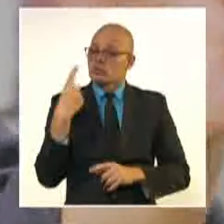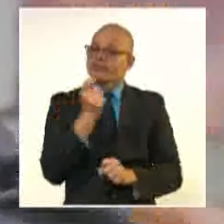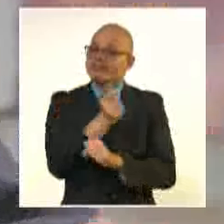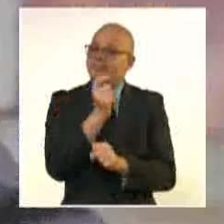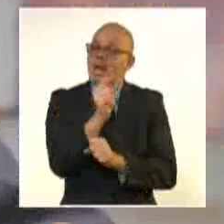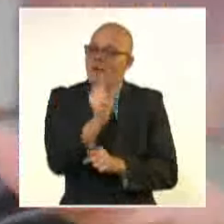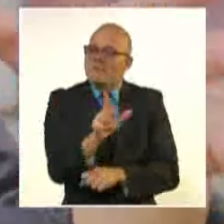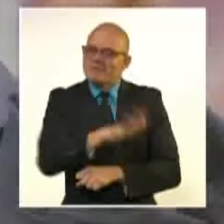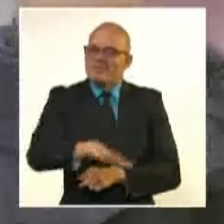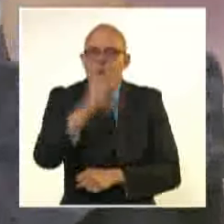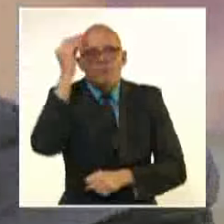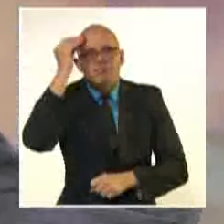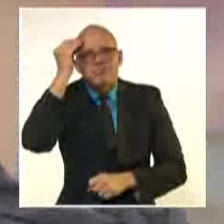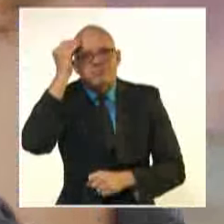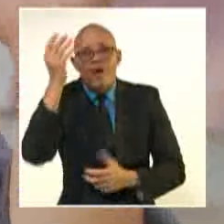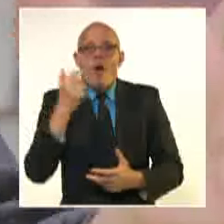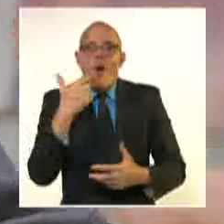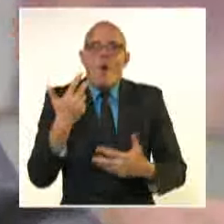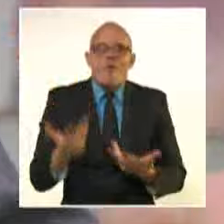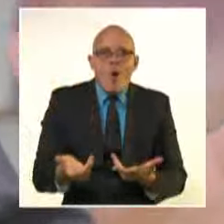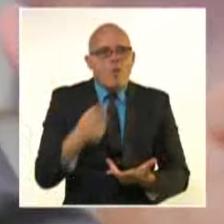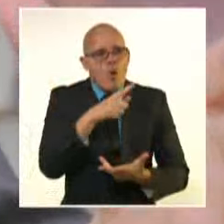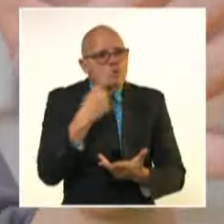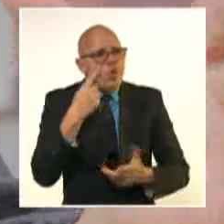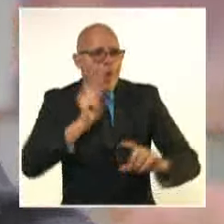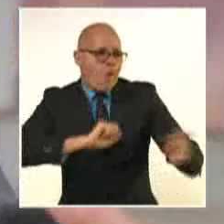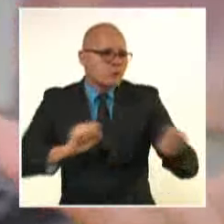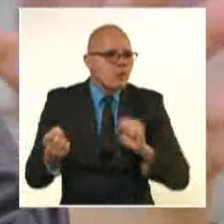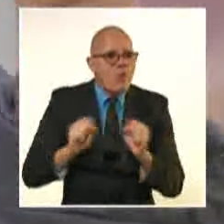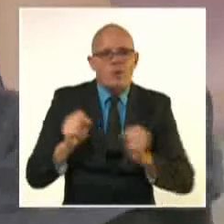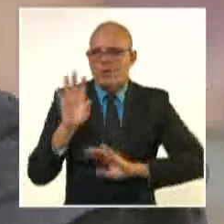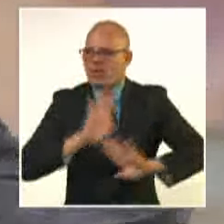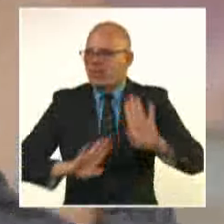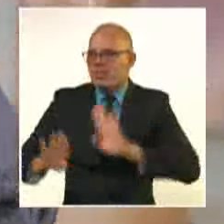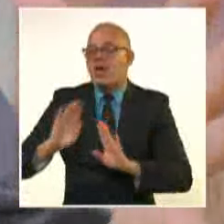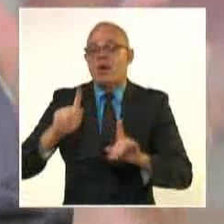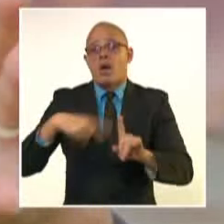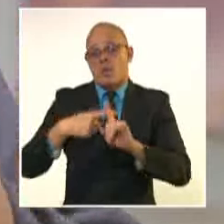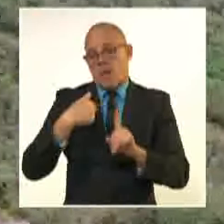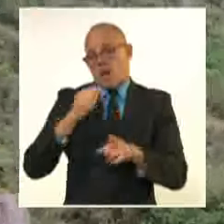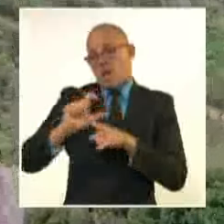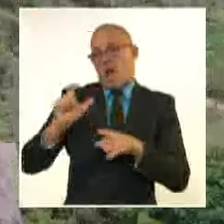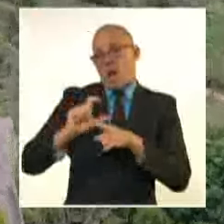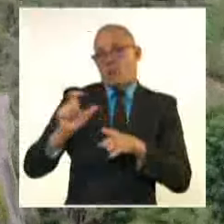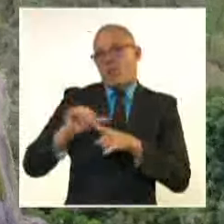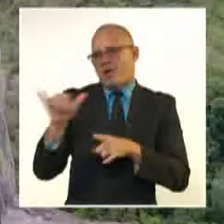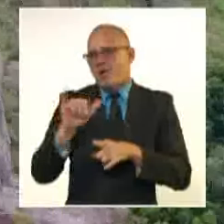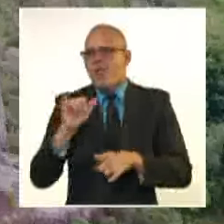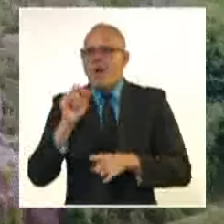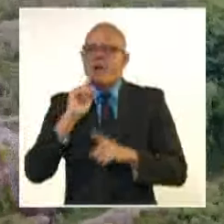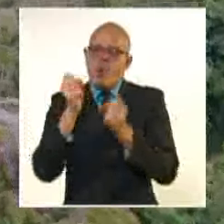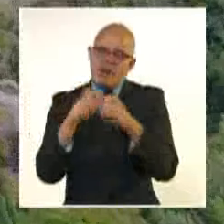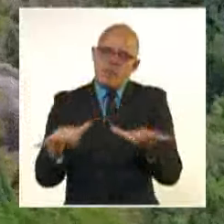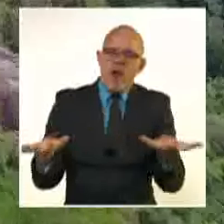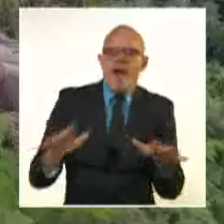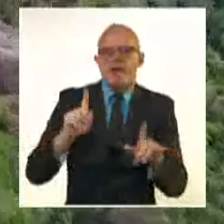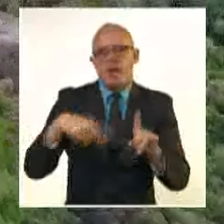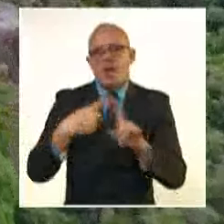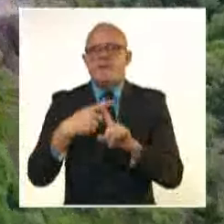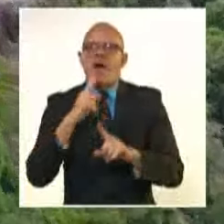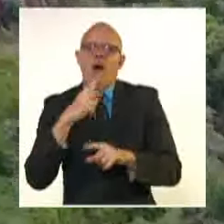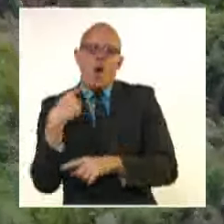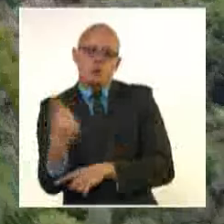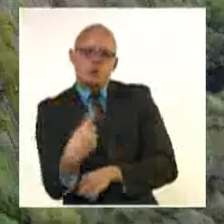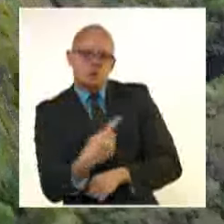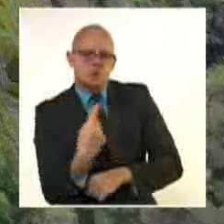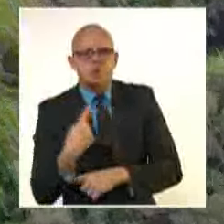precisamente en una mirada de sostenibilidad, en un logro de una finca agroecológica, en una gestión de riesgo más fortalecida. Desde